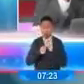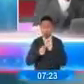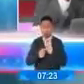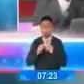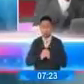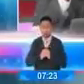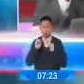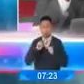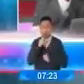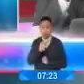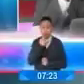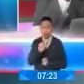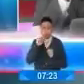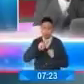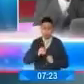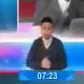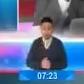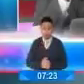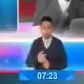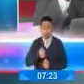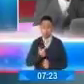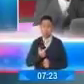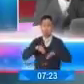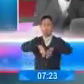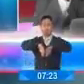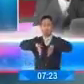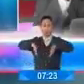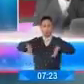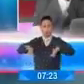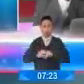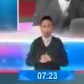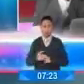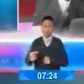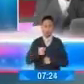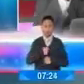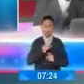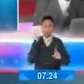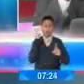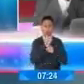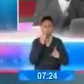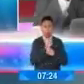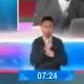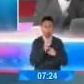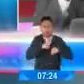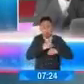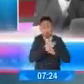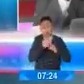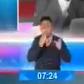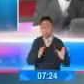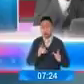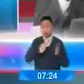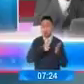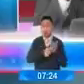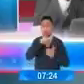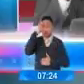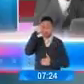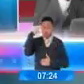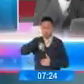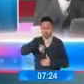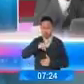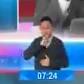mismo sentido que usted ha comentado ahora. Yo hago una distinción muy clara entre las críticas que como funcionaria y como ministra tengo